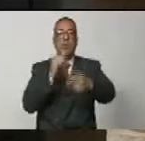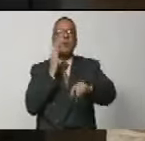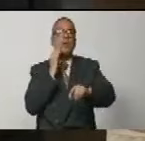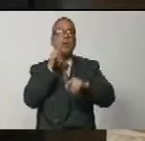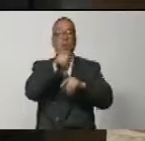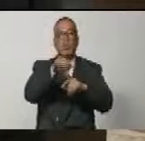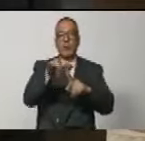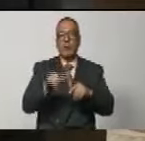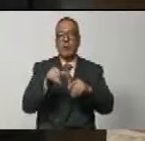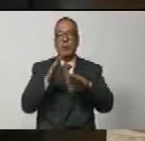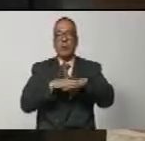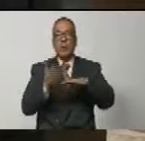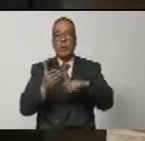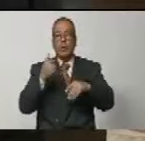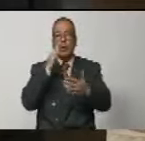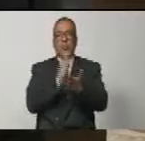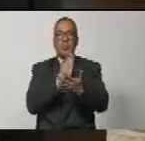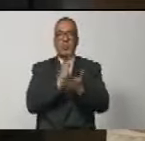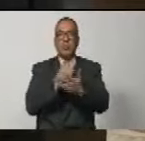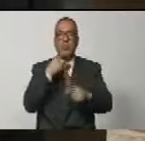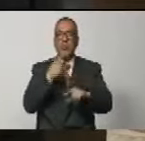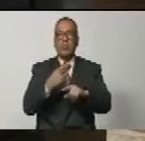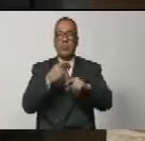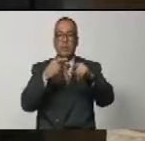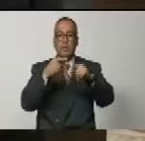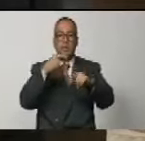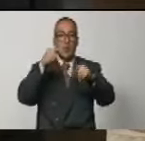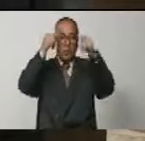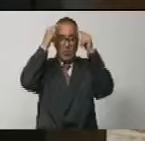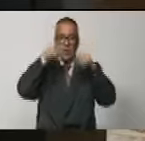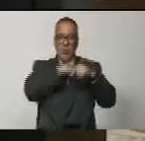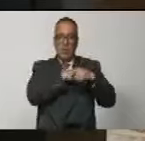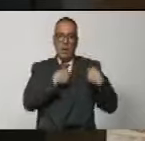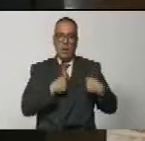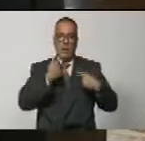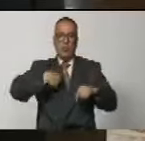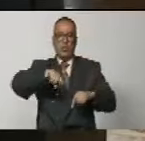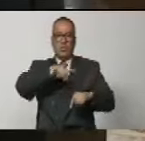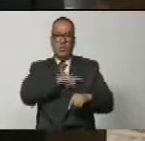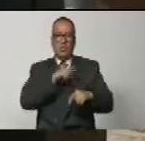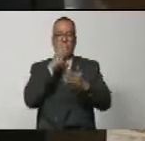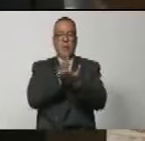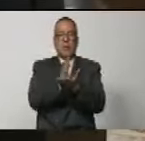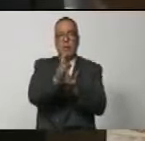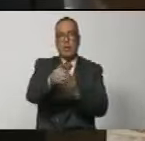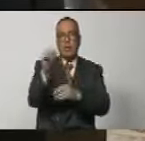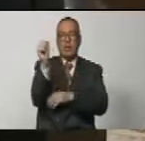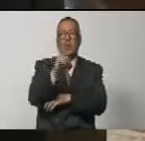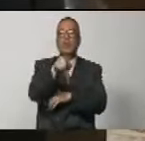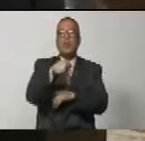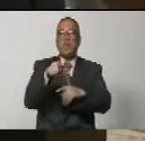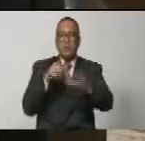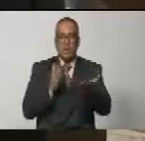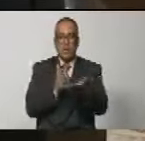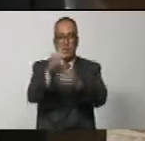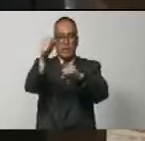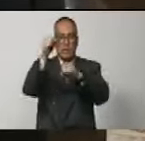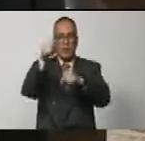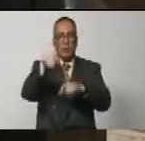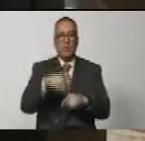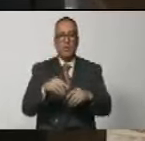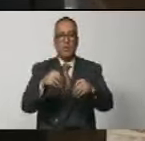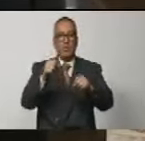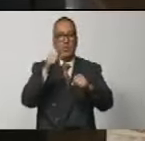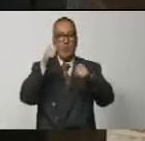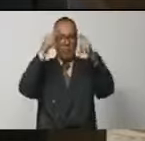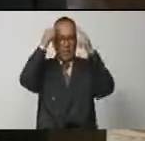para ellos. Por eso, y como siempre decimos los chavistas de corazón, nosotros seguiremos venciendo y venceremos. ¡Que